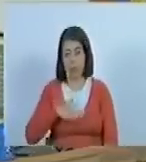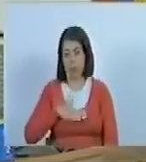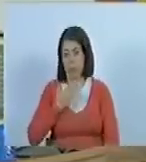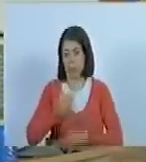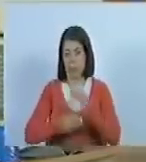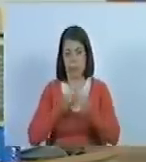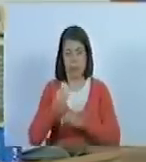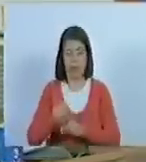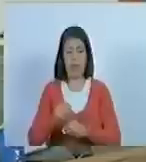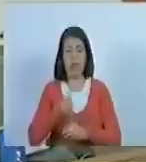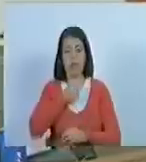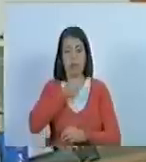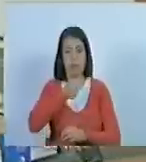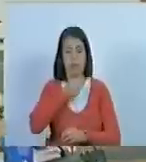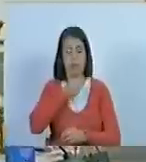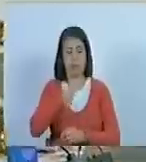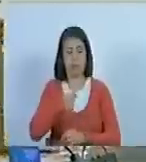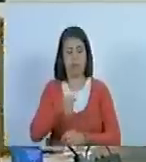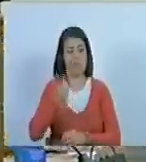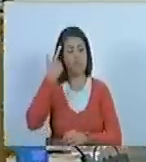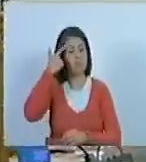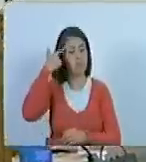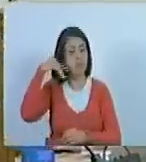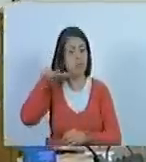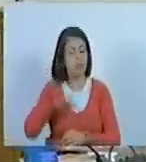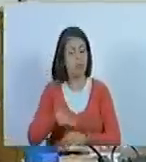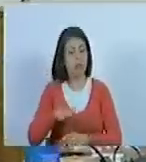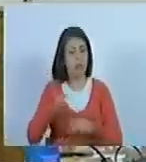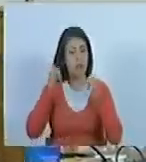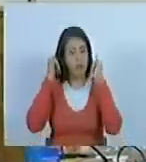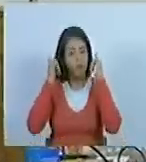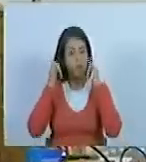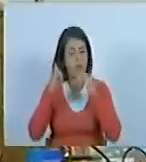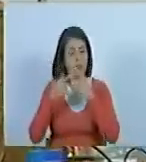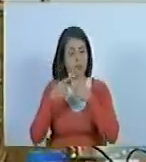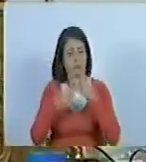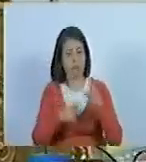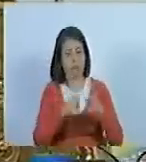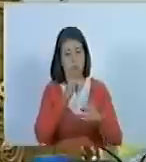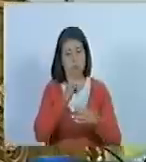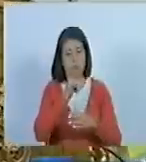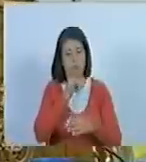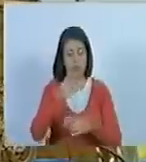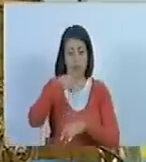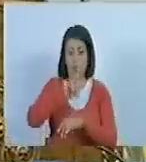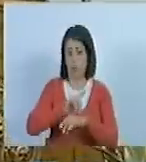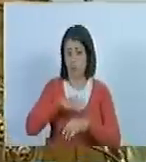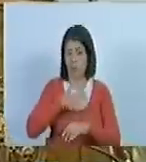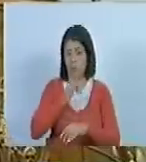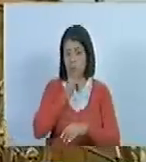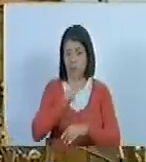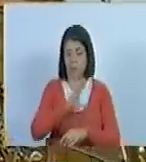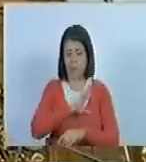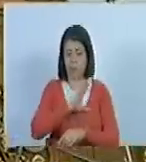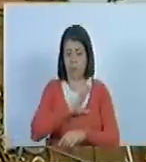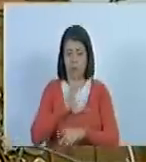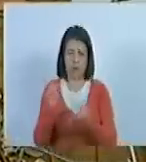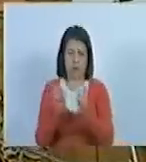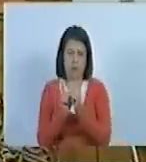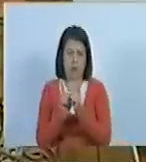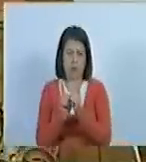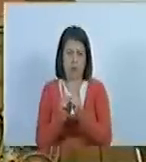ser corresponsal quien cree en la objetividad de la información cuando el único informe posible resulta personal y